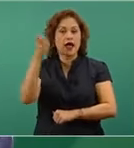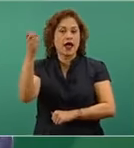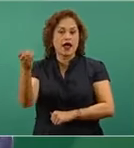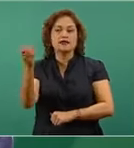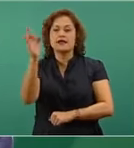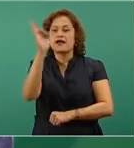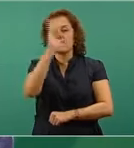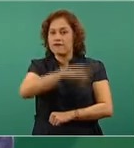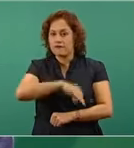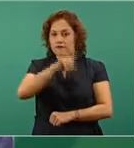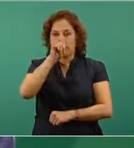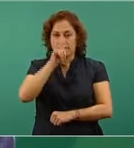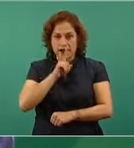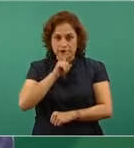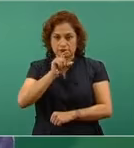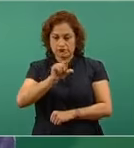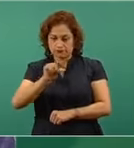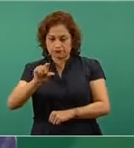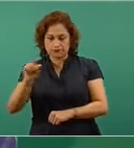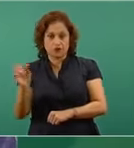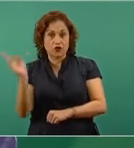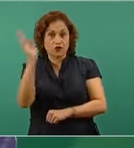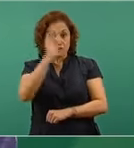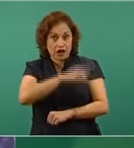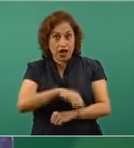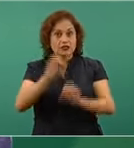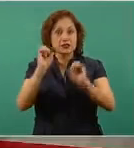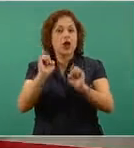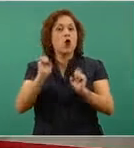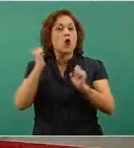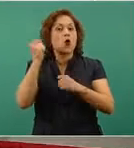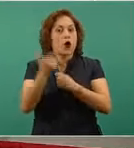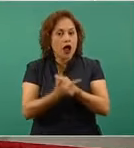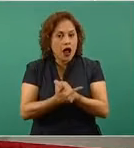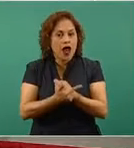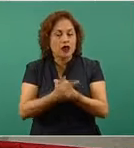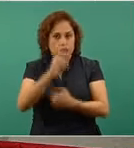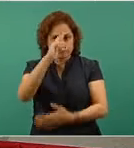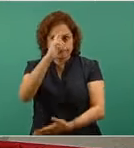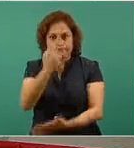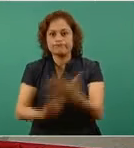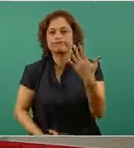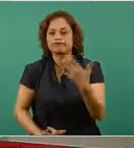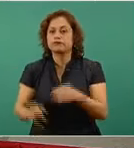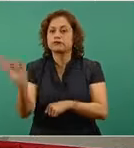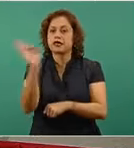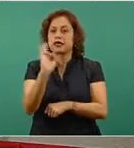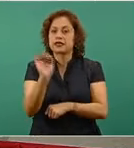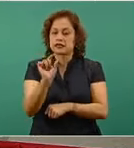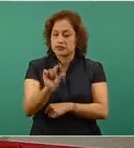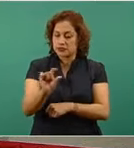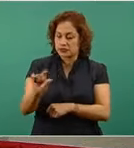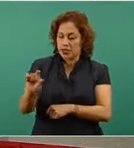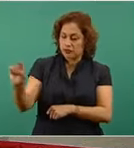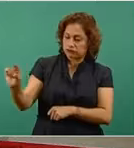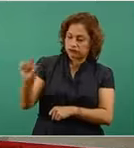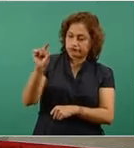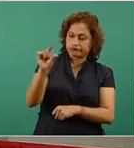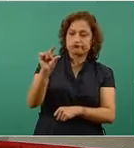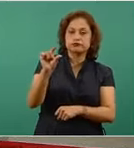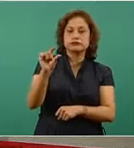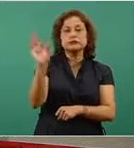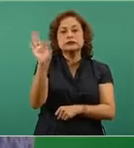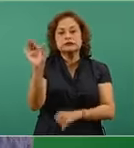es una vacuna apócrifa, es una vacuna que entró al país o se simuló haberla fabricado en el país en forma